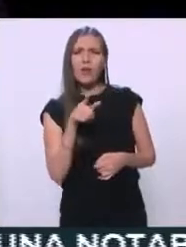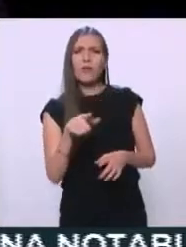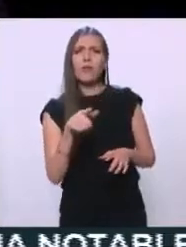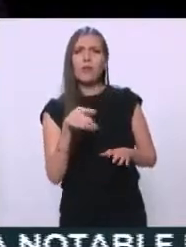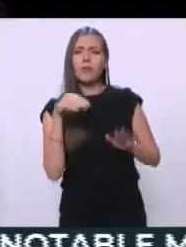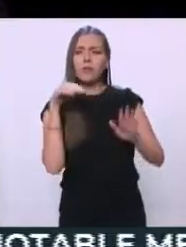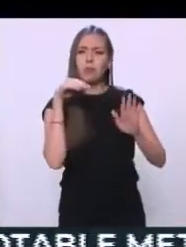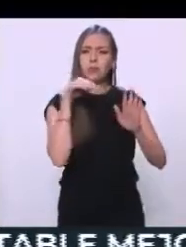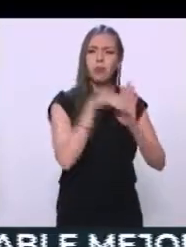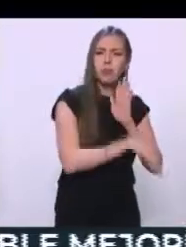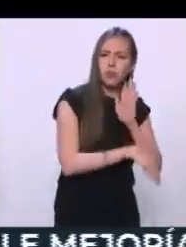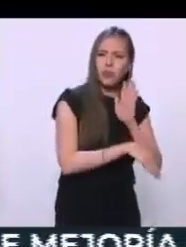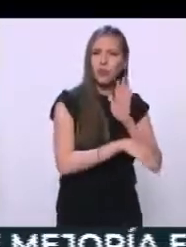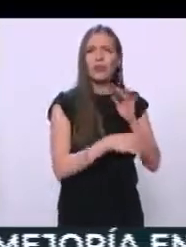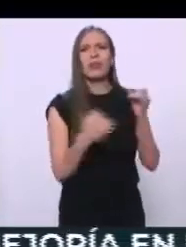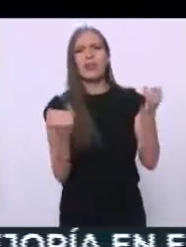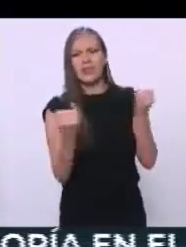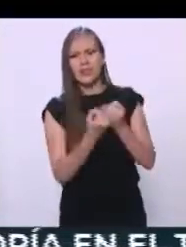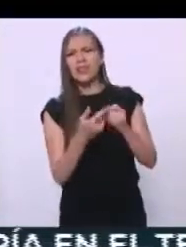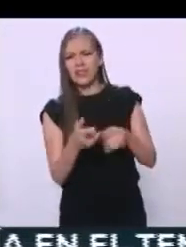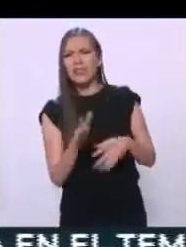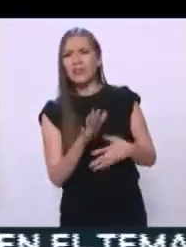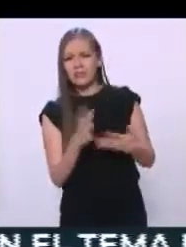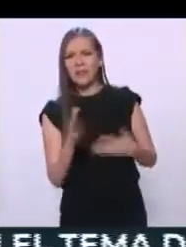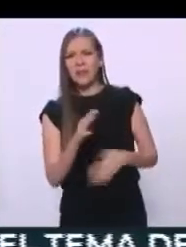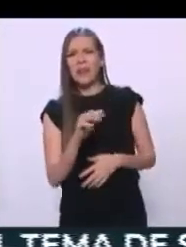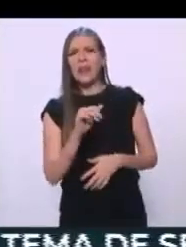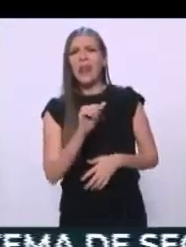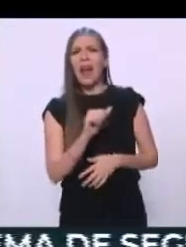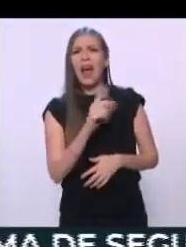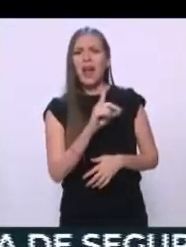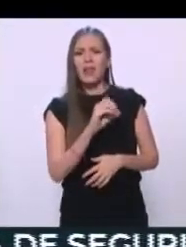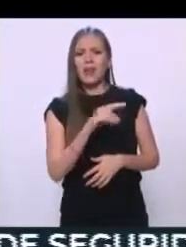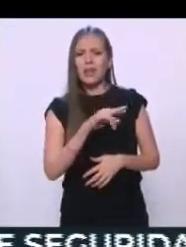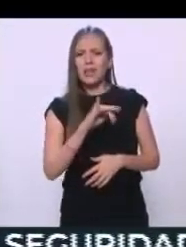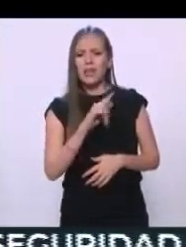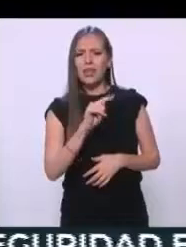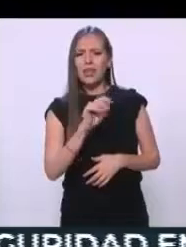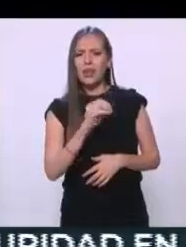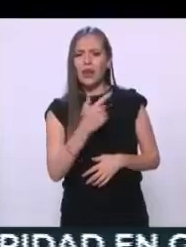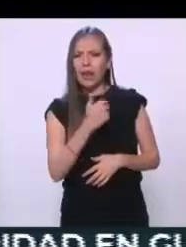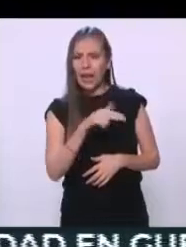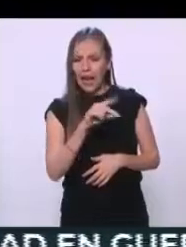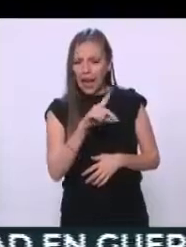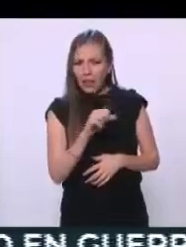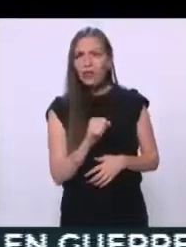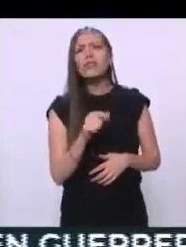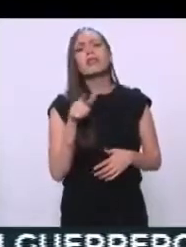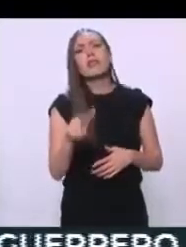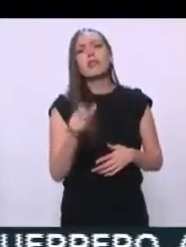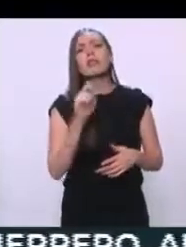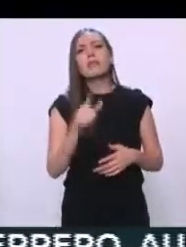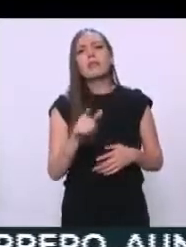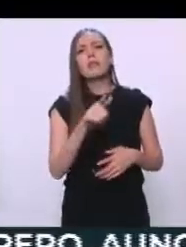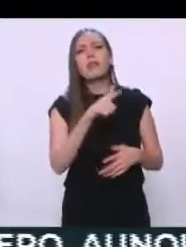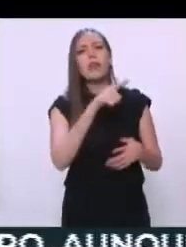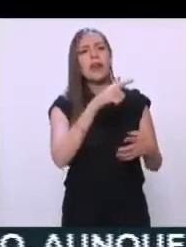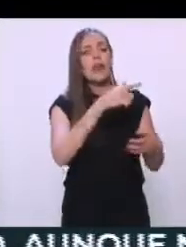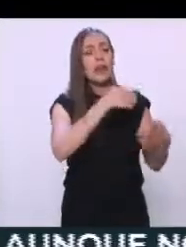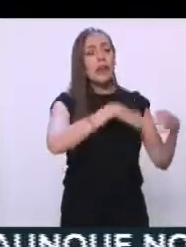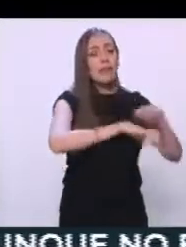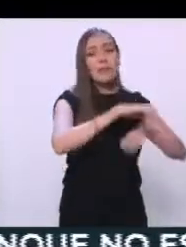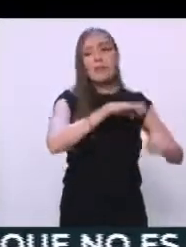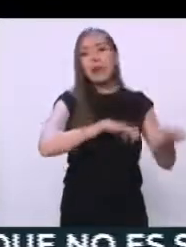muy parecido al de agronitrogenados o al de Fertinal, donde se compraban empresas chatarra que ya no valían nada a